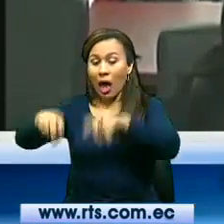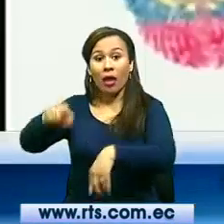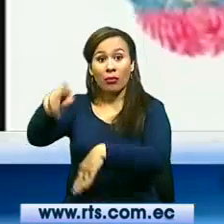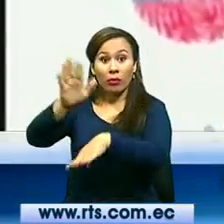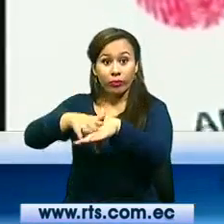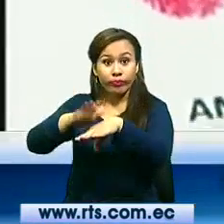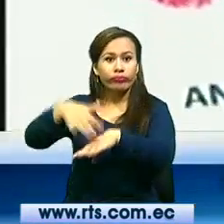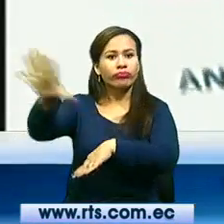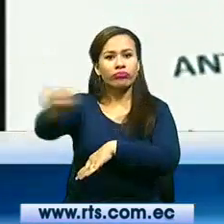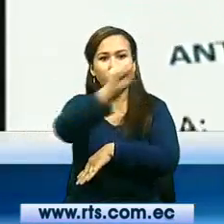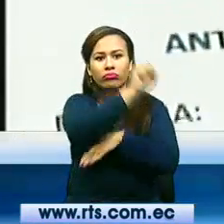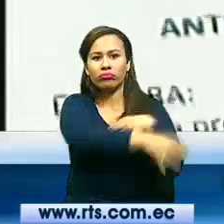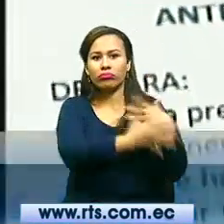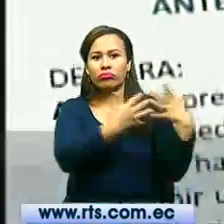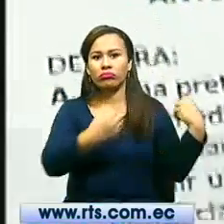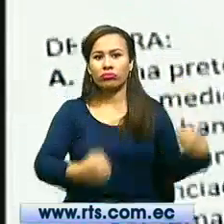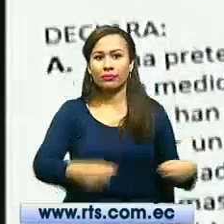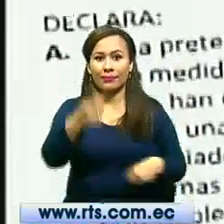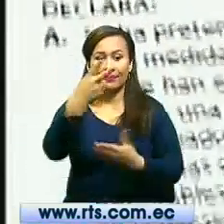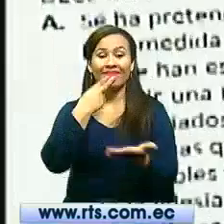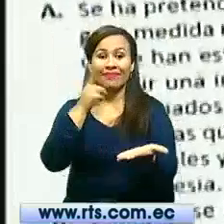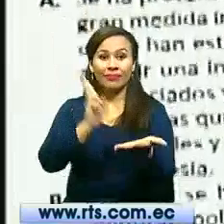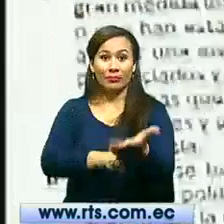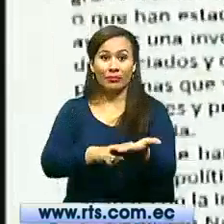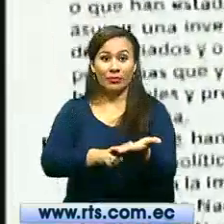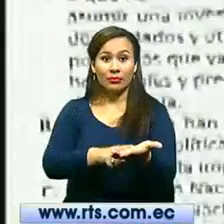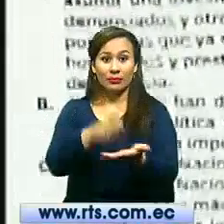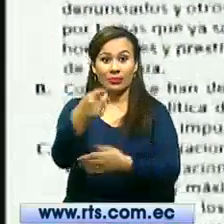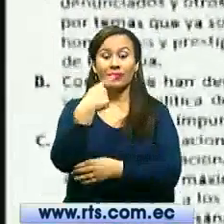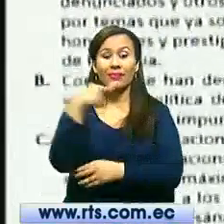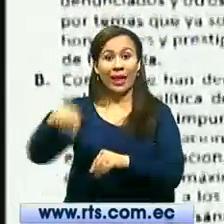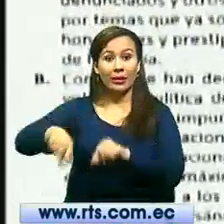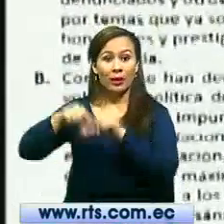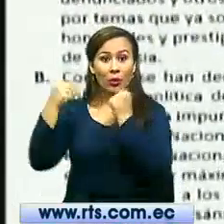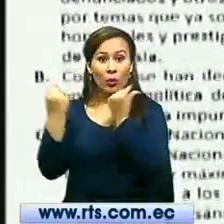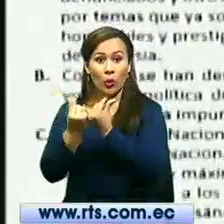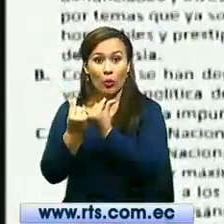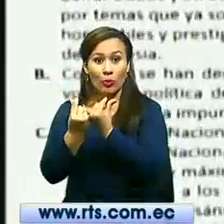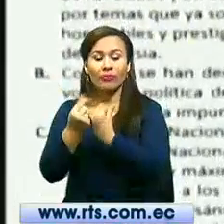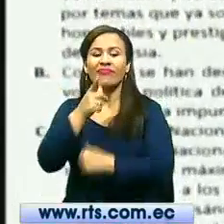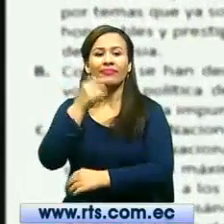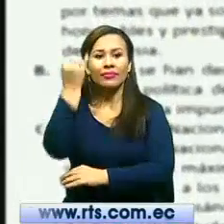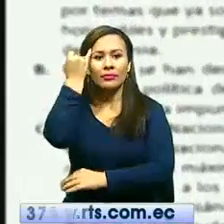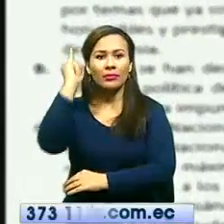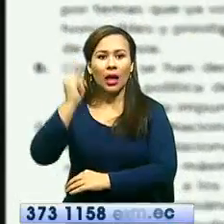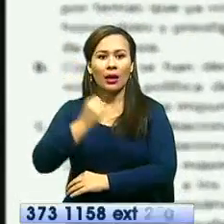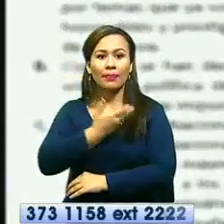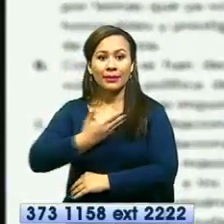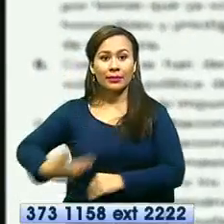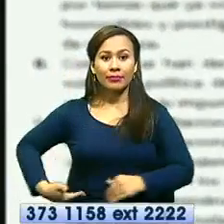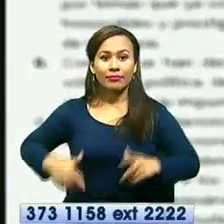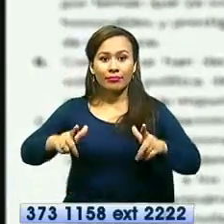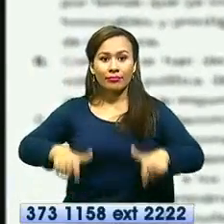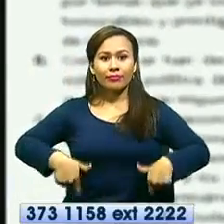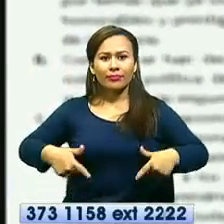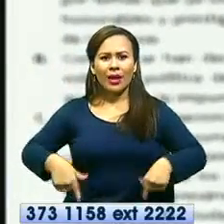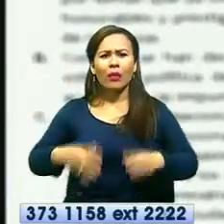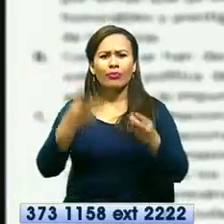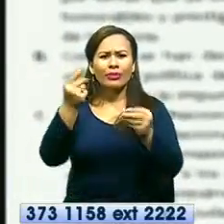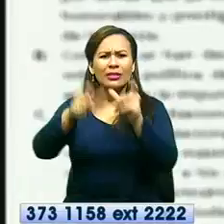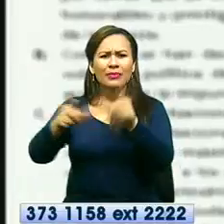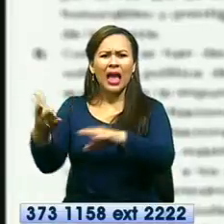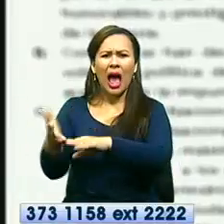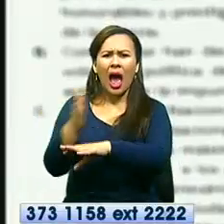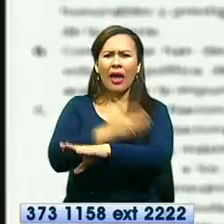hay críticas. En un comunicado se afirma que este frente creado por el presidente en gran medida está integrado por personas cercanas al